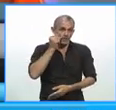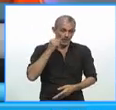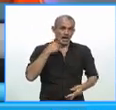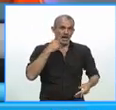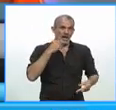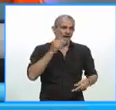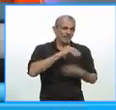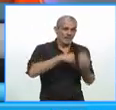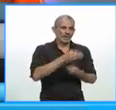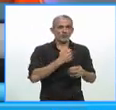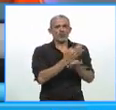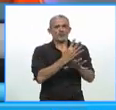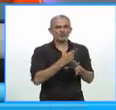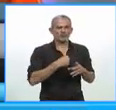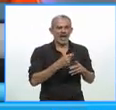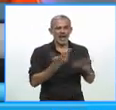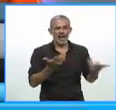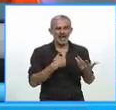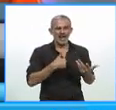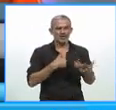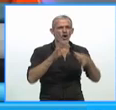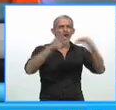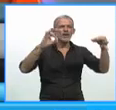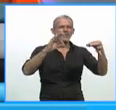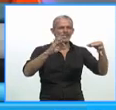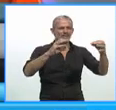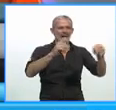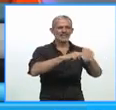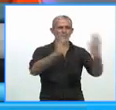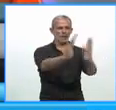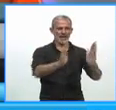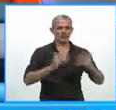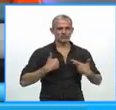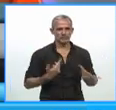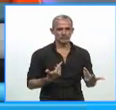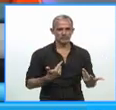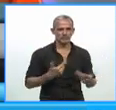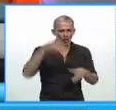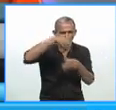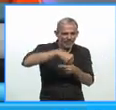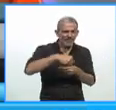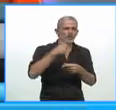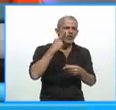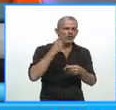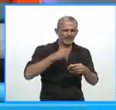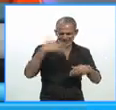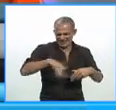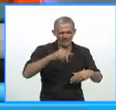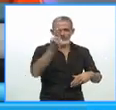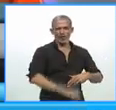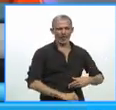o como soy profesional de la vela, a la parte olímpica le dedico mucho menos tiempo. Entonces, cuando estoy en esto, los días son súper